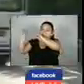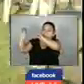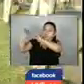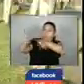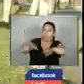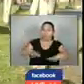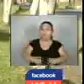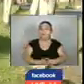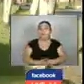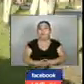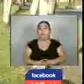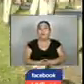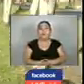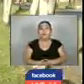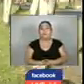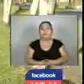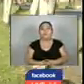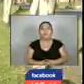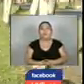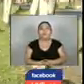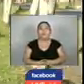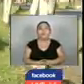tierra.